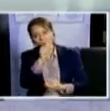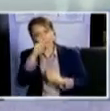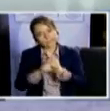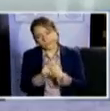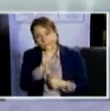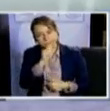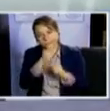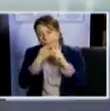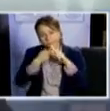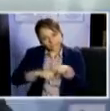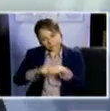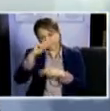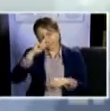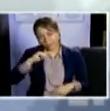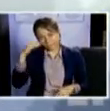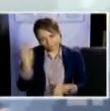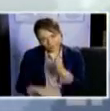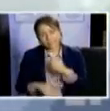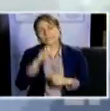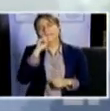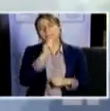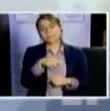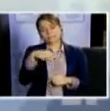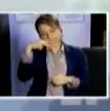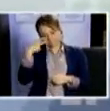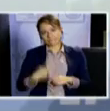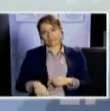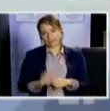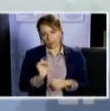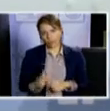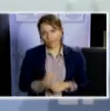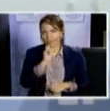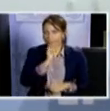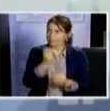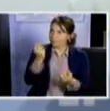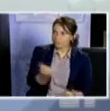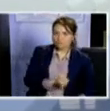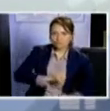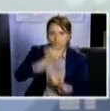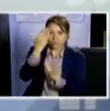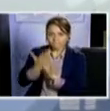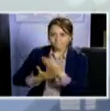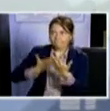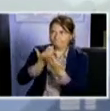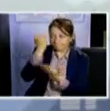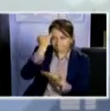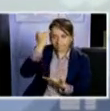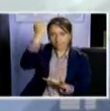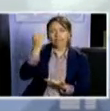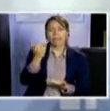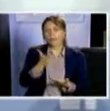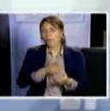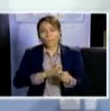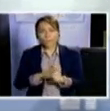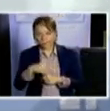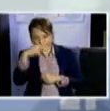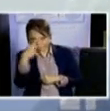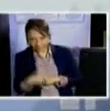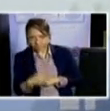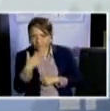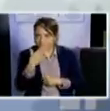embajador al Fondo Verde, y si es un tema de liderazgo en el cual México está tomando una delantera.